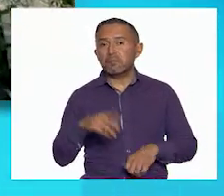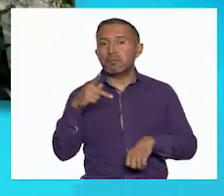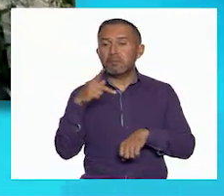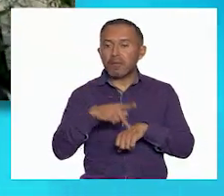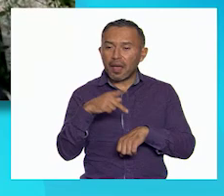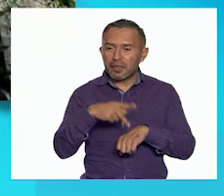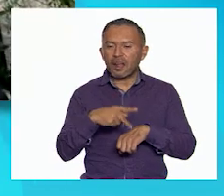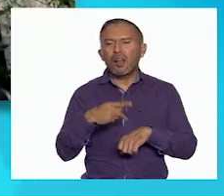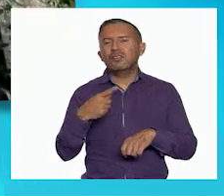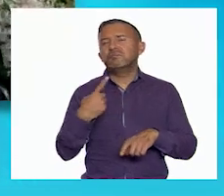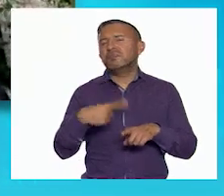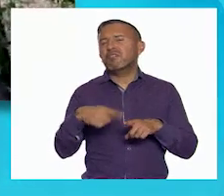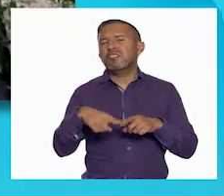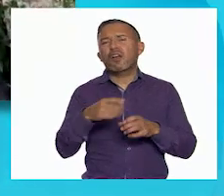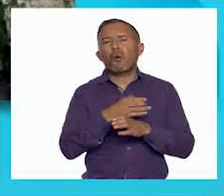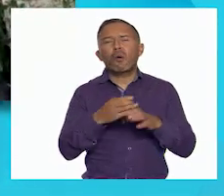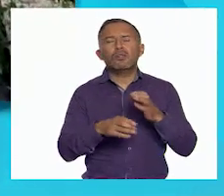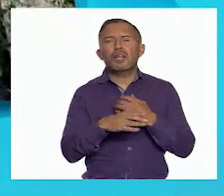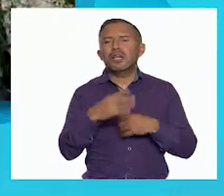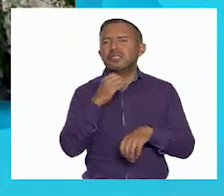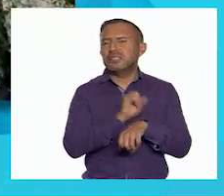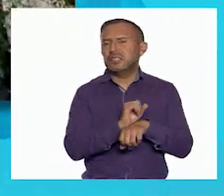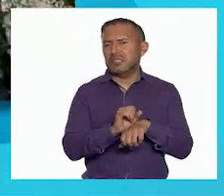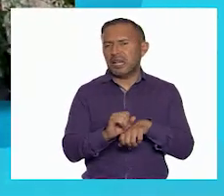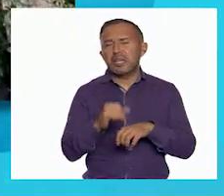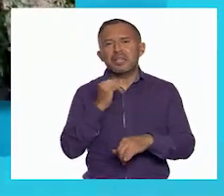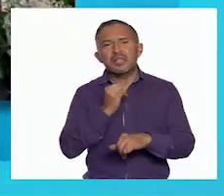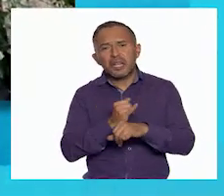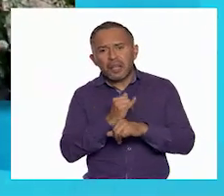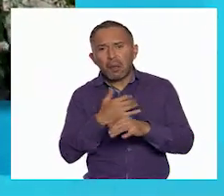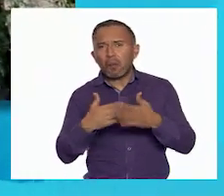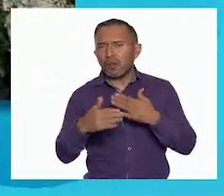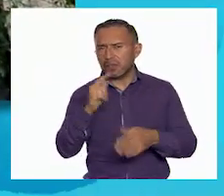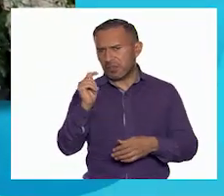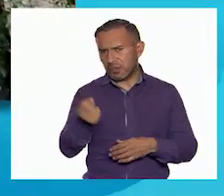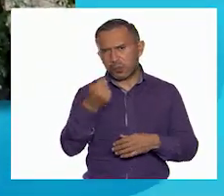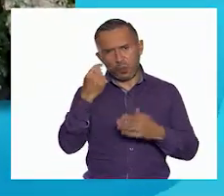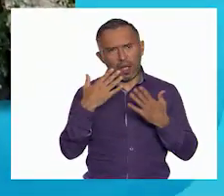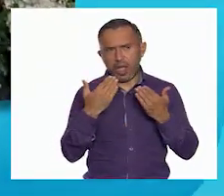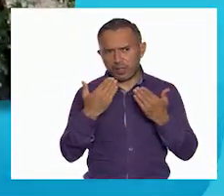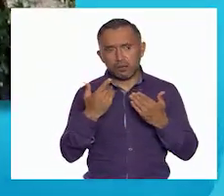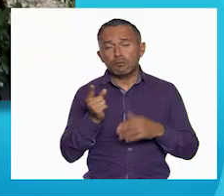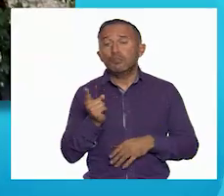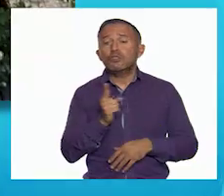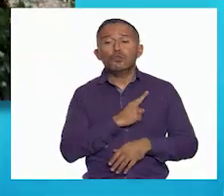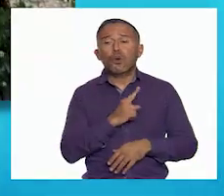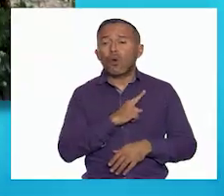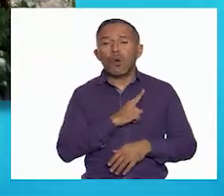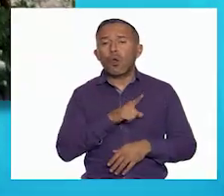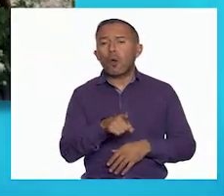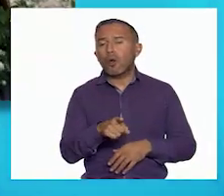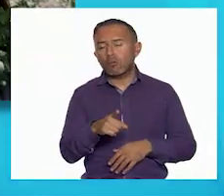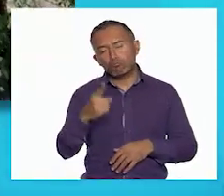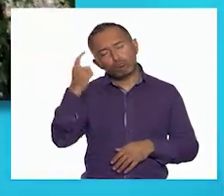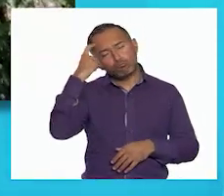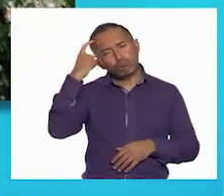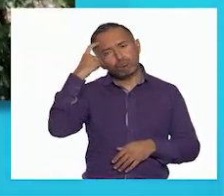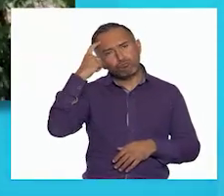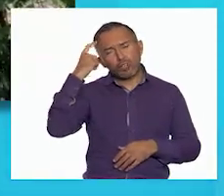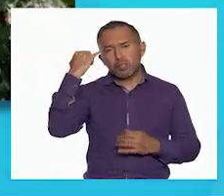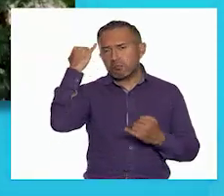piedras y cosas sencillas sin internet ni tecnología. Solo necesitaban su